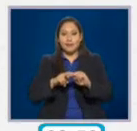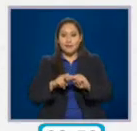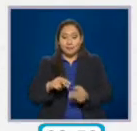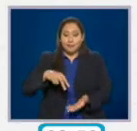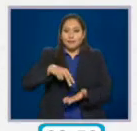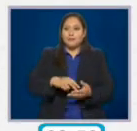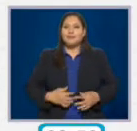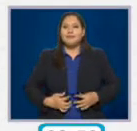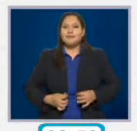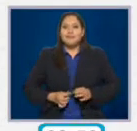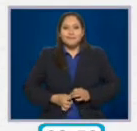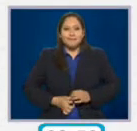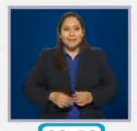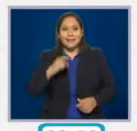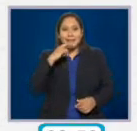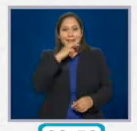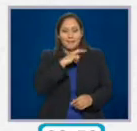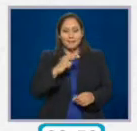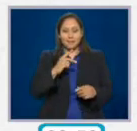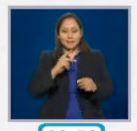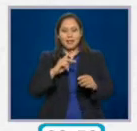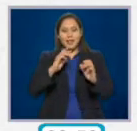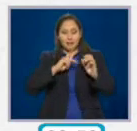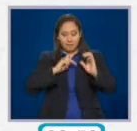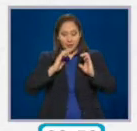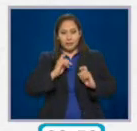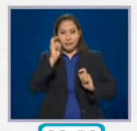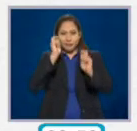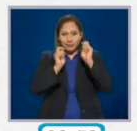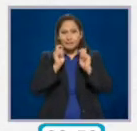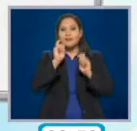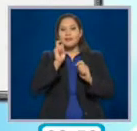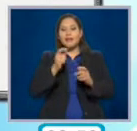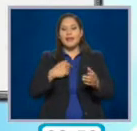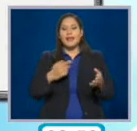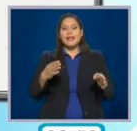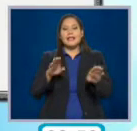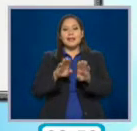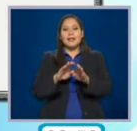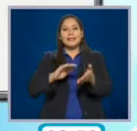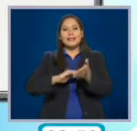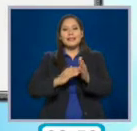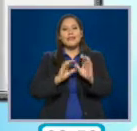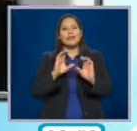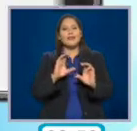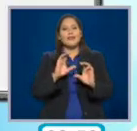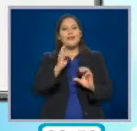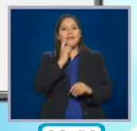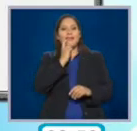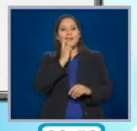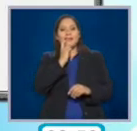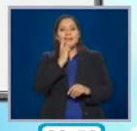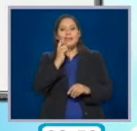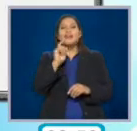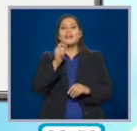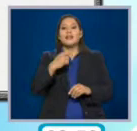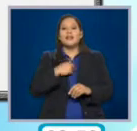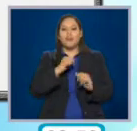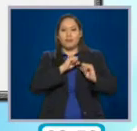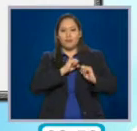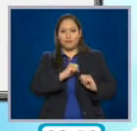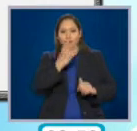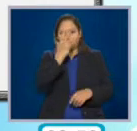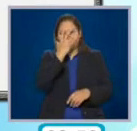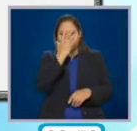es abrochar el saco. El lenguaje corporal, esta es una postura de cierre, de precaución y de mostrar cierta autoridad